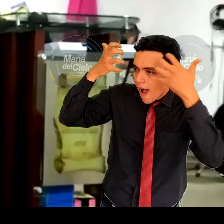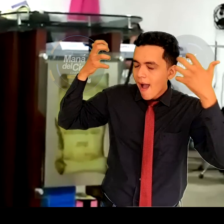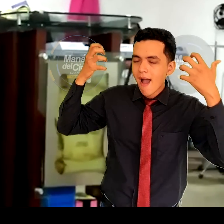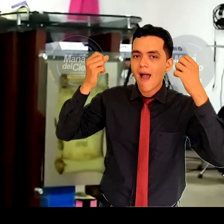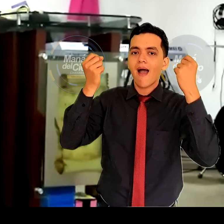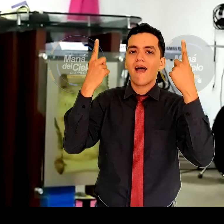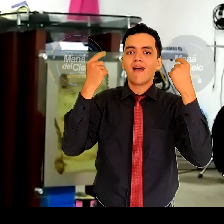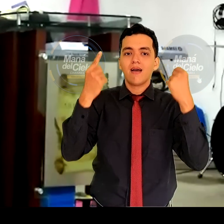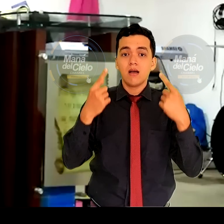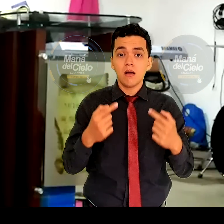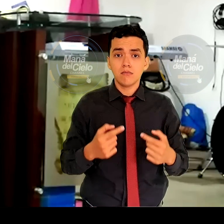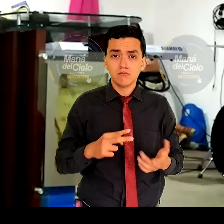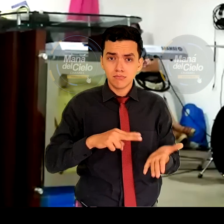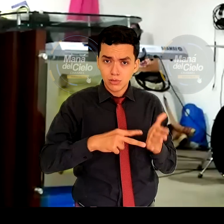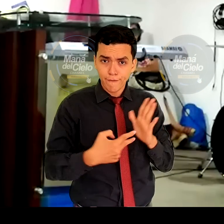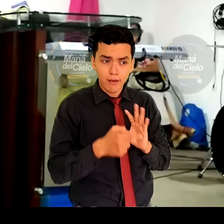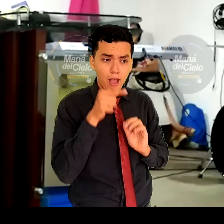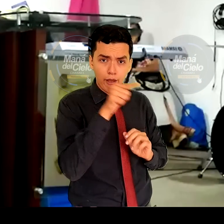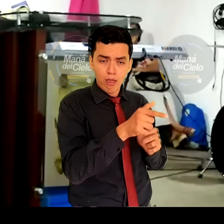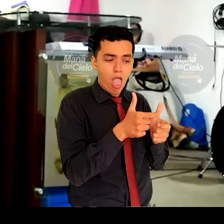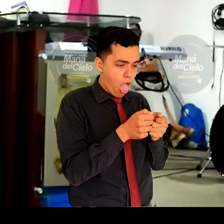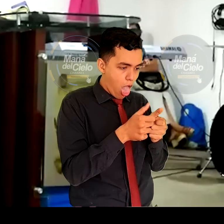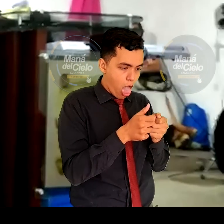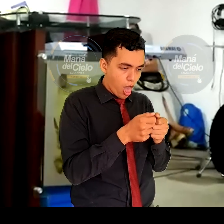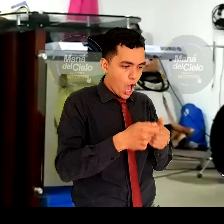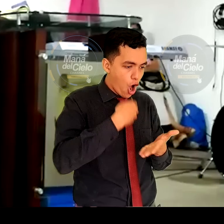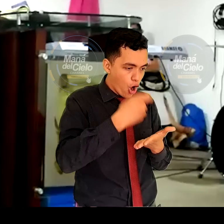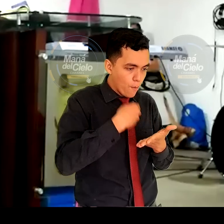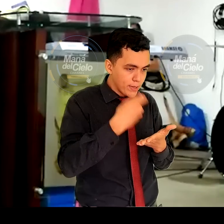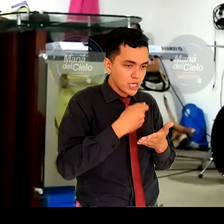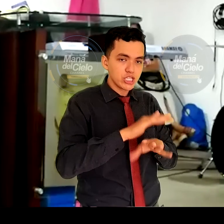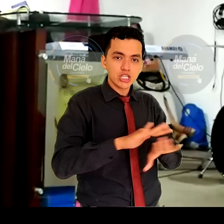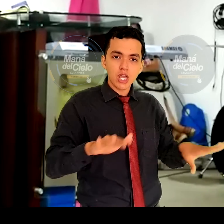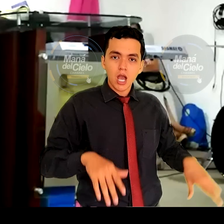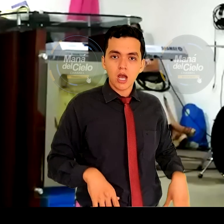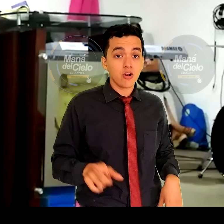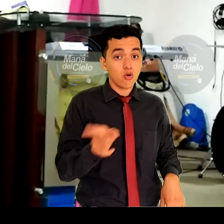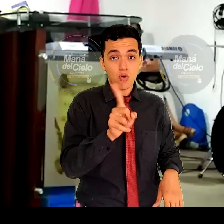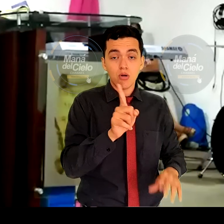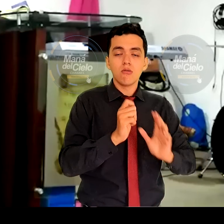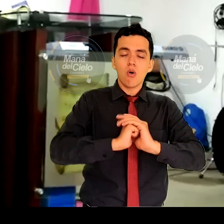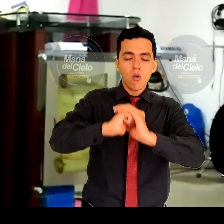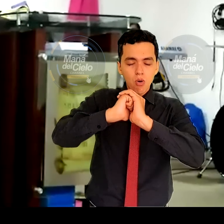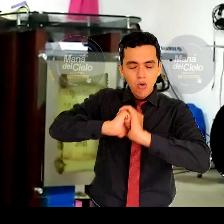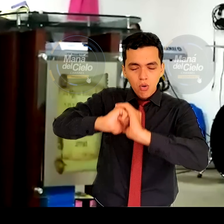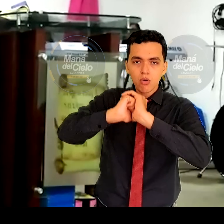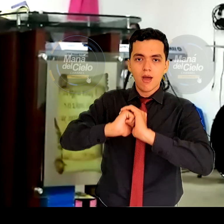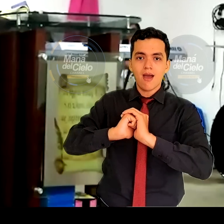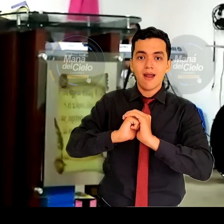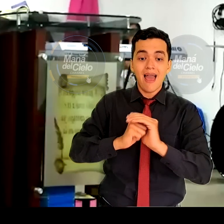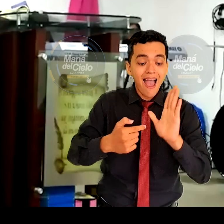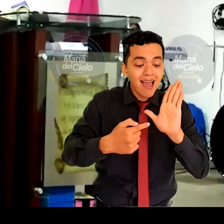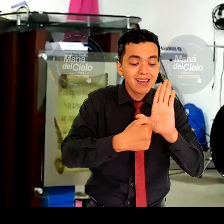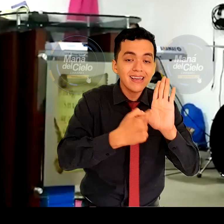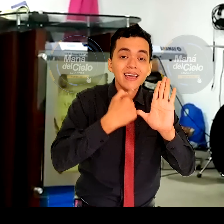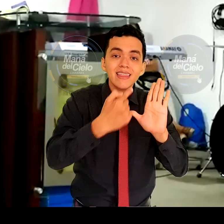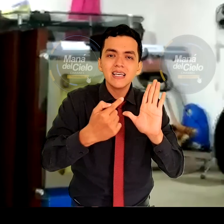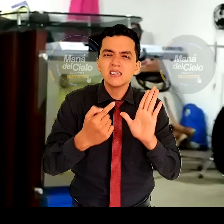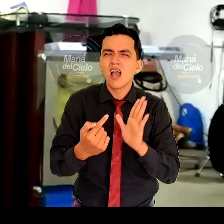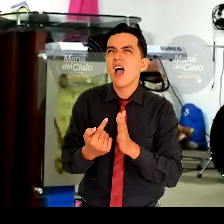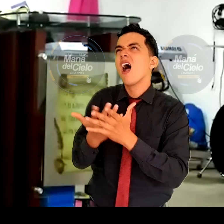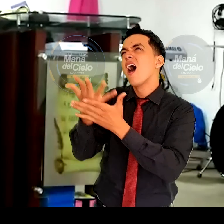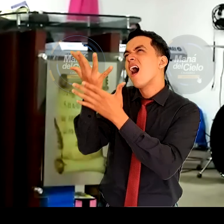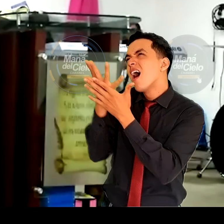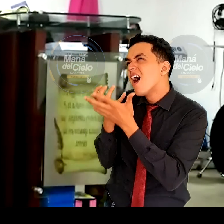a revelar chateando. Eso no lo va a revelar comiendo. Eso no lo va a revelar. Por eso dice, clama a mí, yo te responderé y te enseñaré